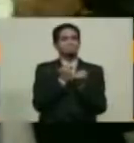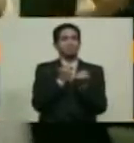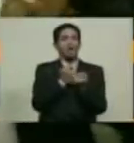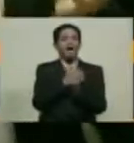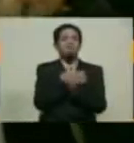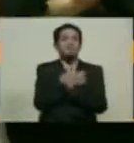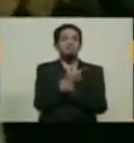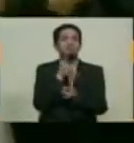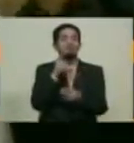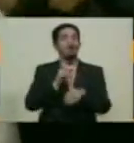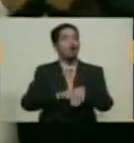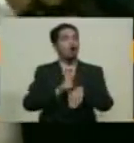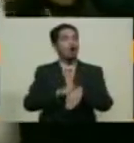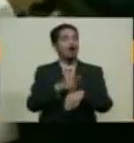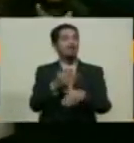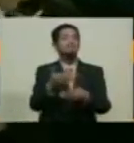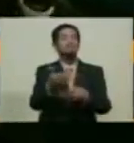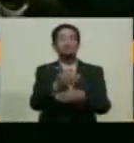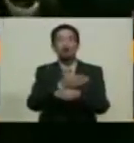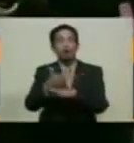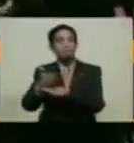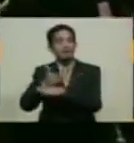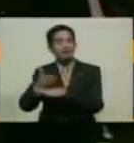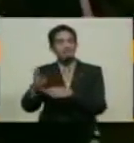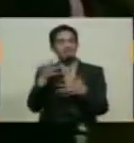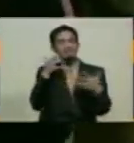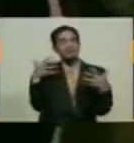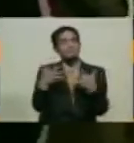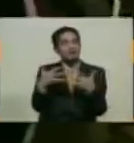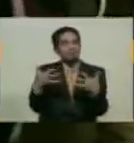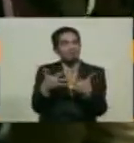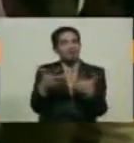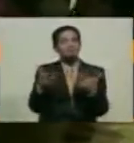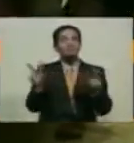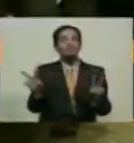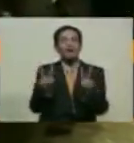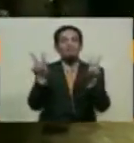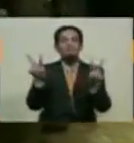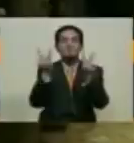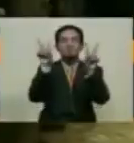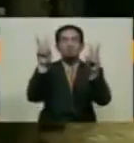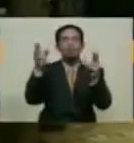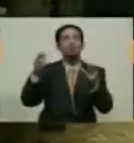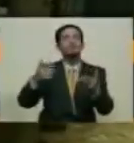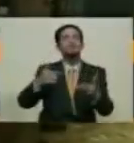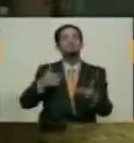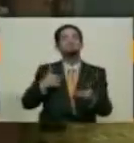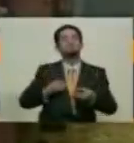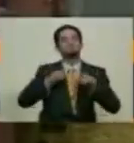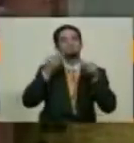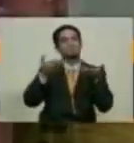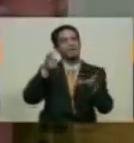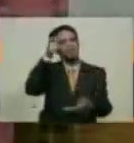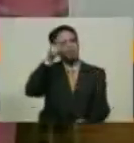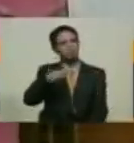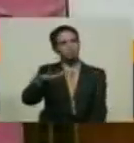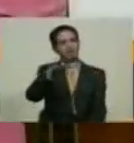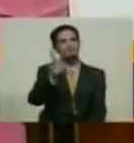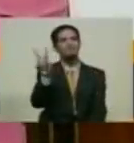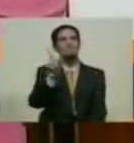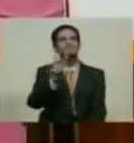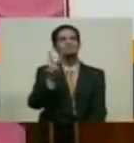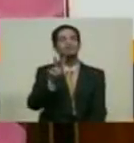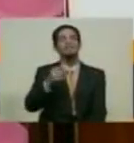horas compartidas, por las batallas libradas y por las victorias que hemos dado al pueblo de Venezuela. Yo